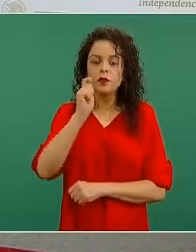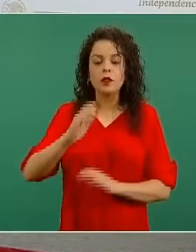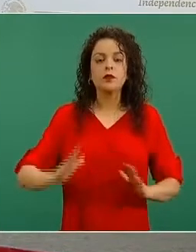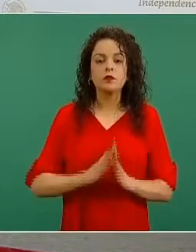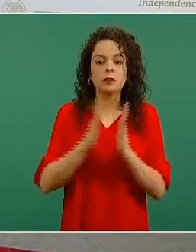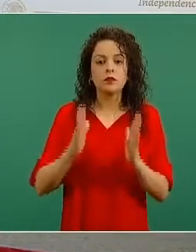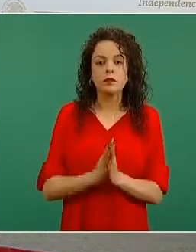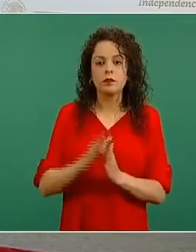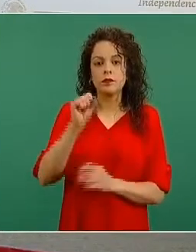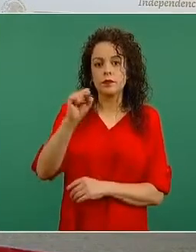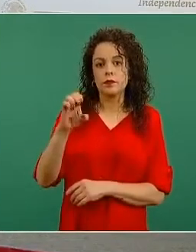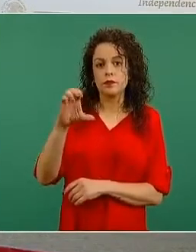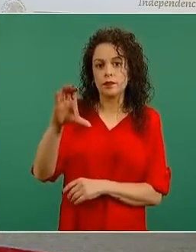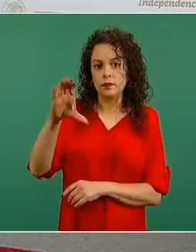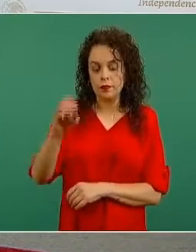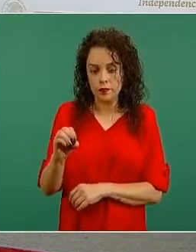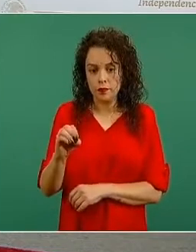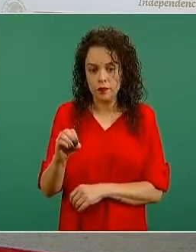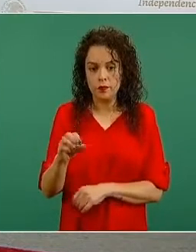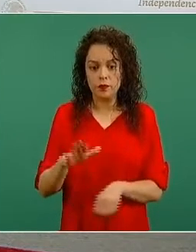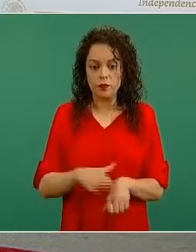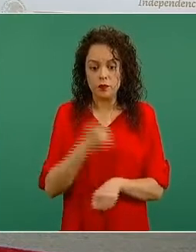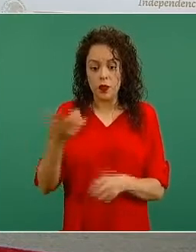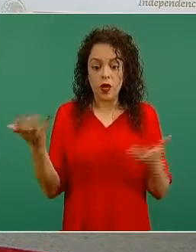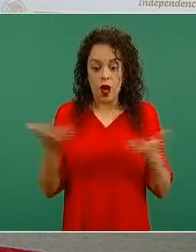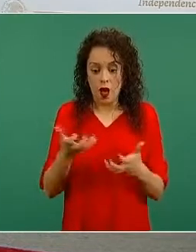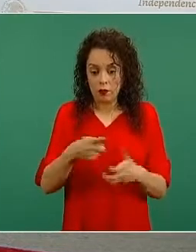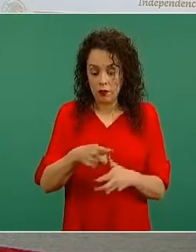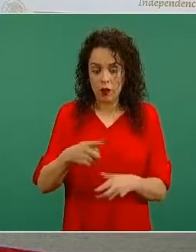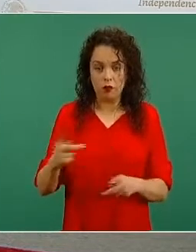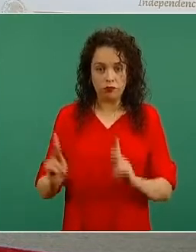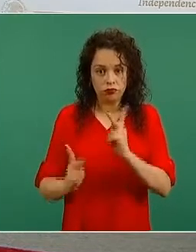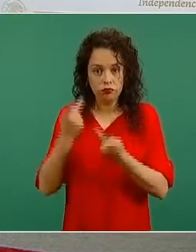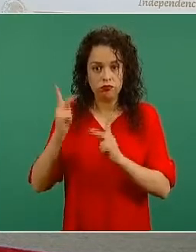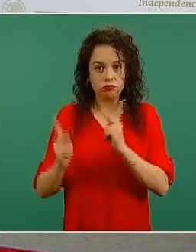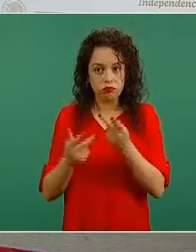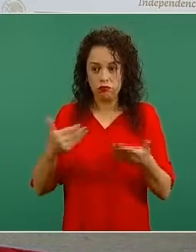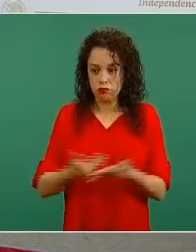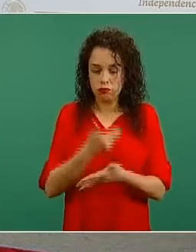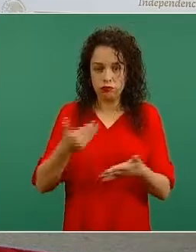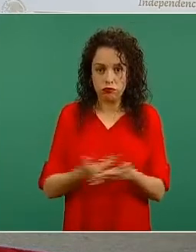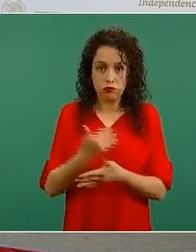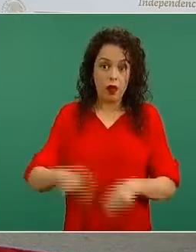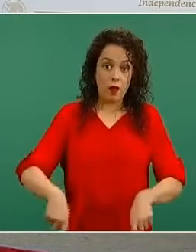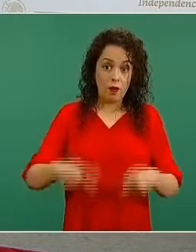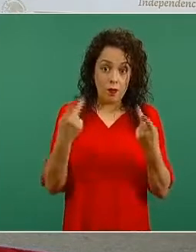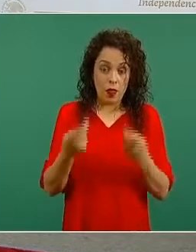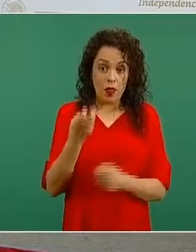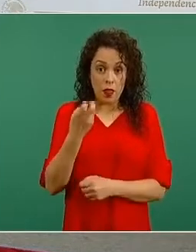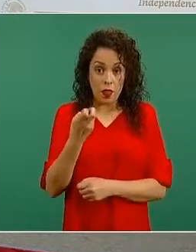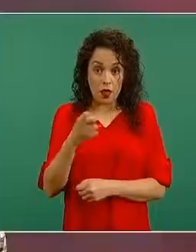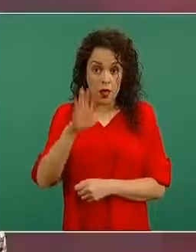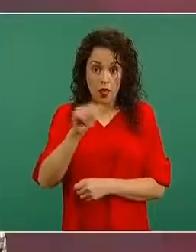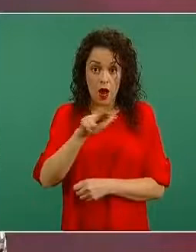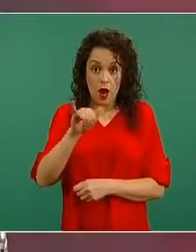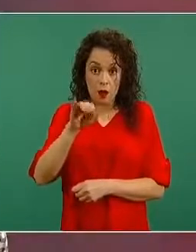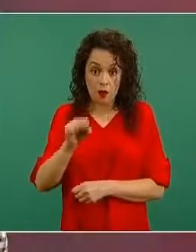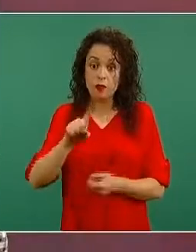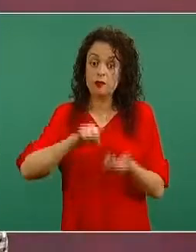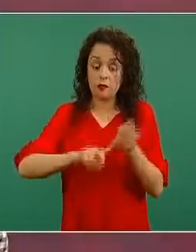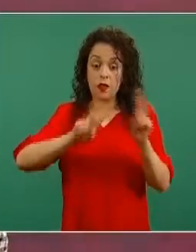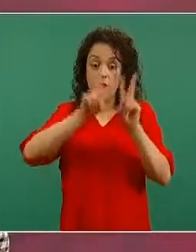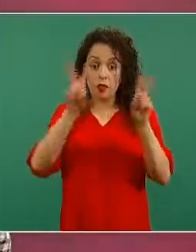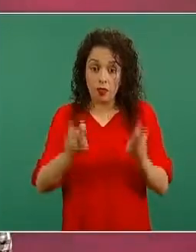que la producción de cannabis o la comercialización de cannabis puede significar un tema económico